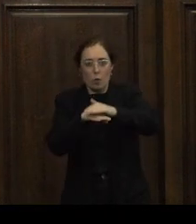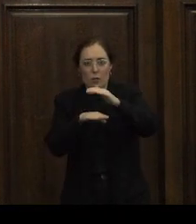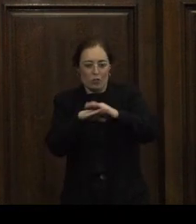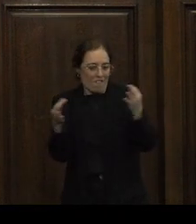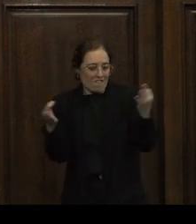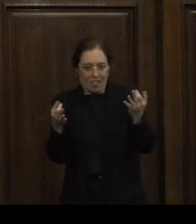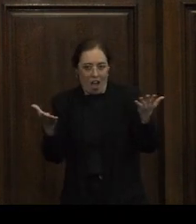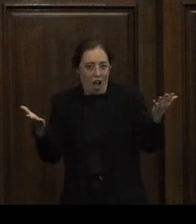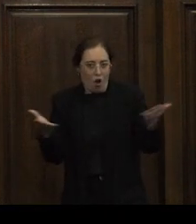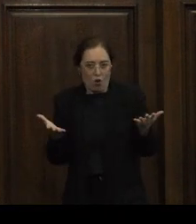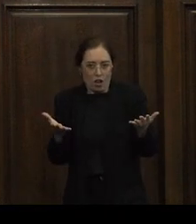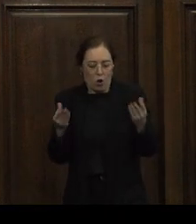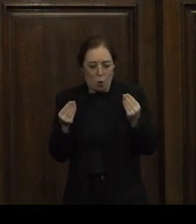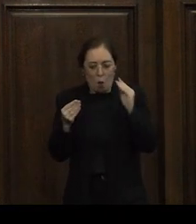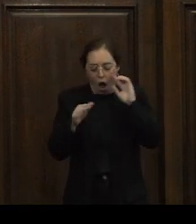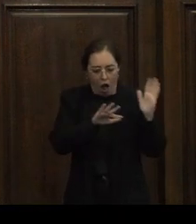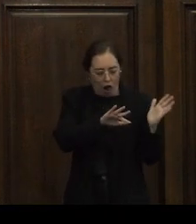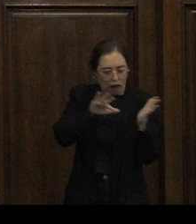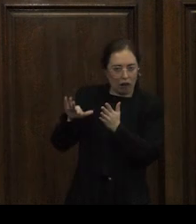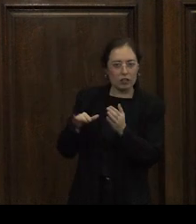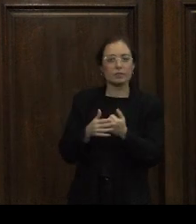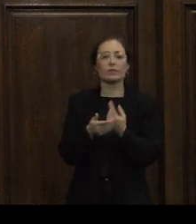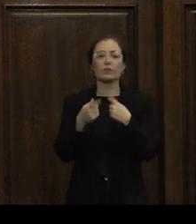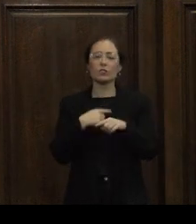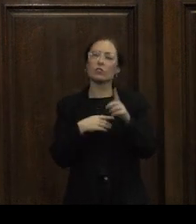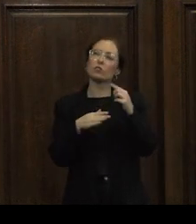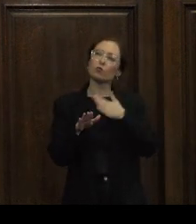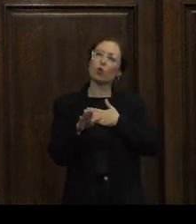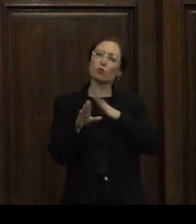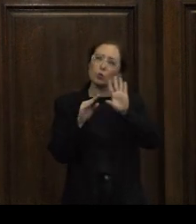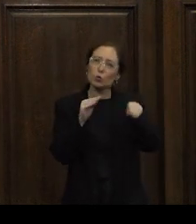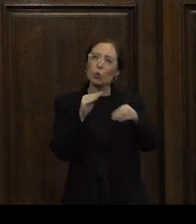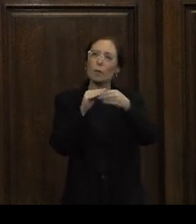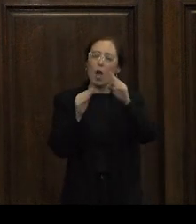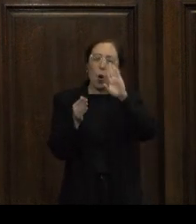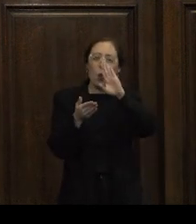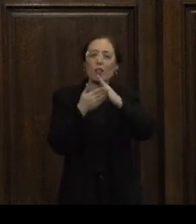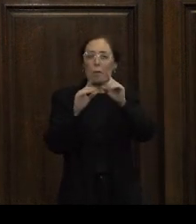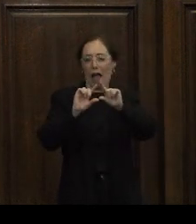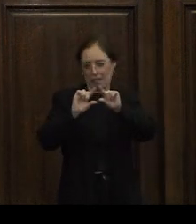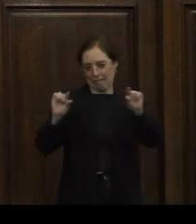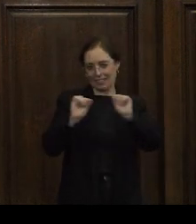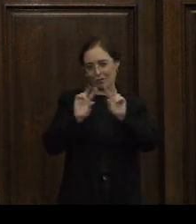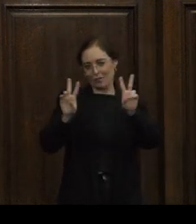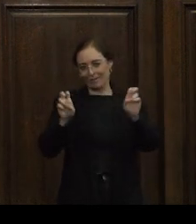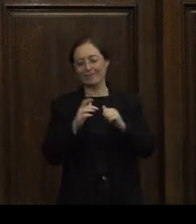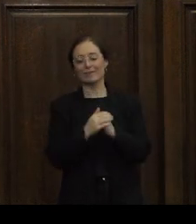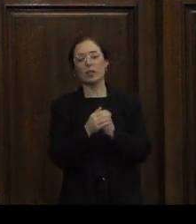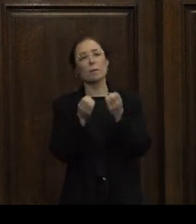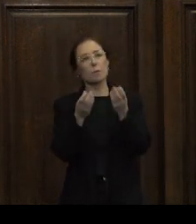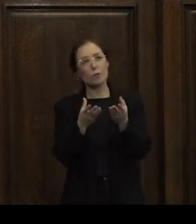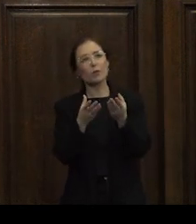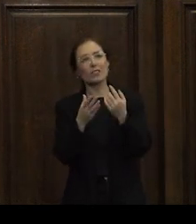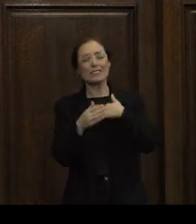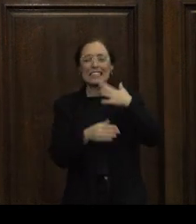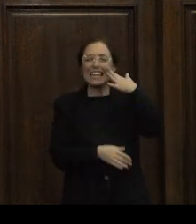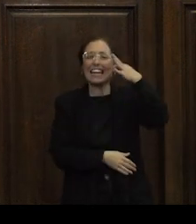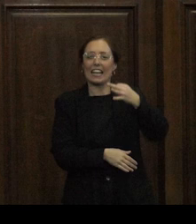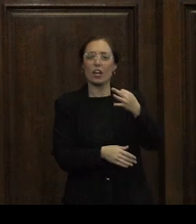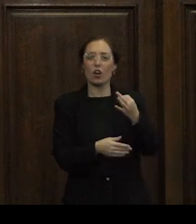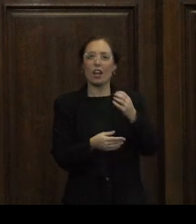posverdad. Le agregué, cuando estaba preparándola, esta última frase al subtítulo, porque creo que el fenómeno